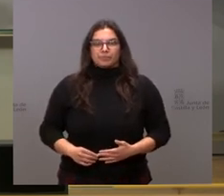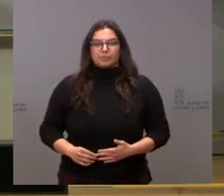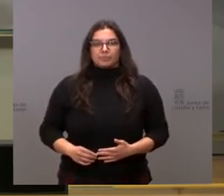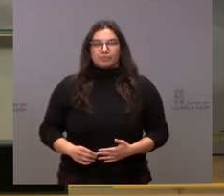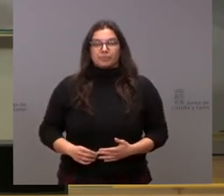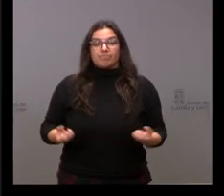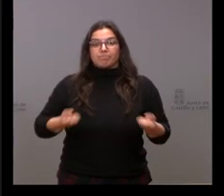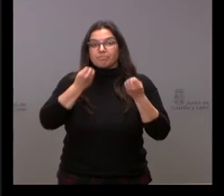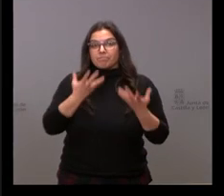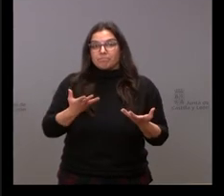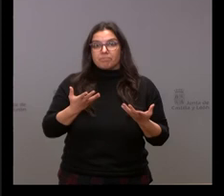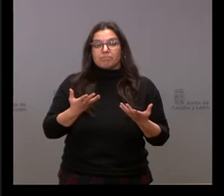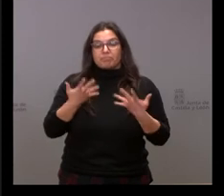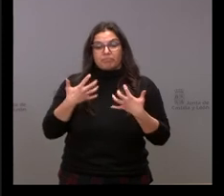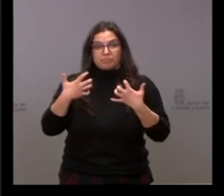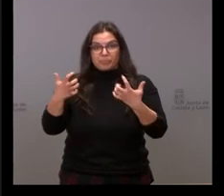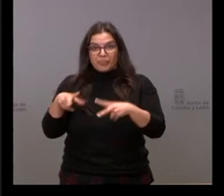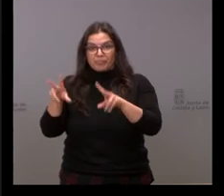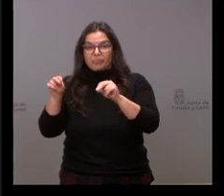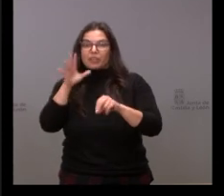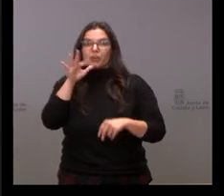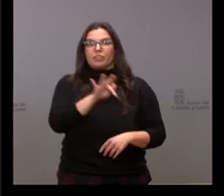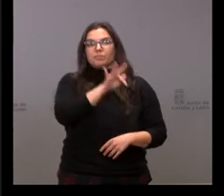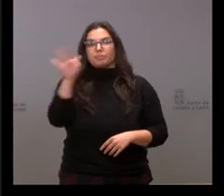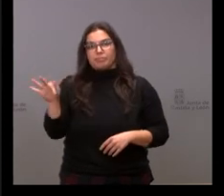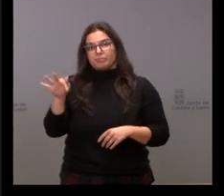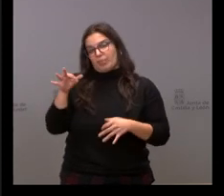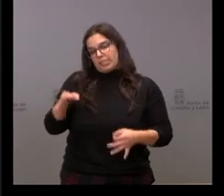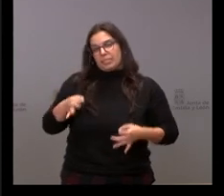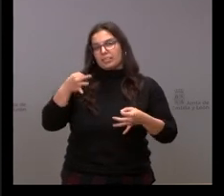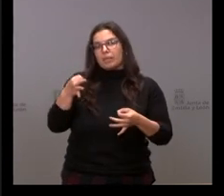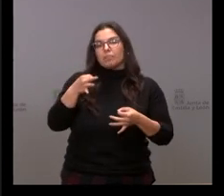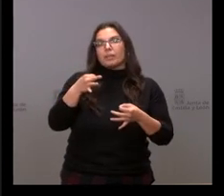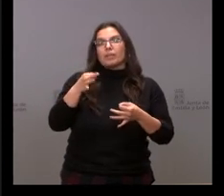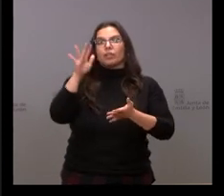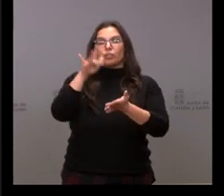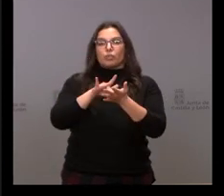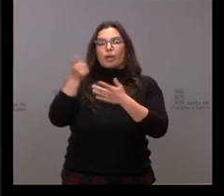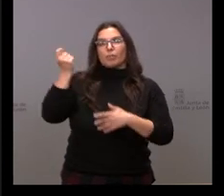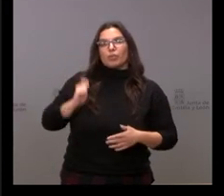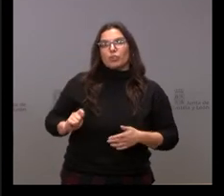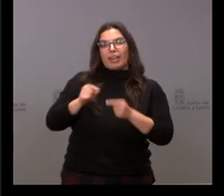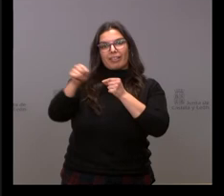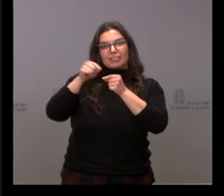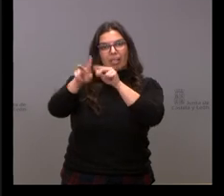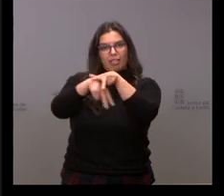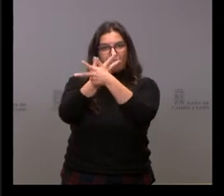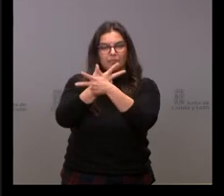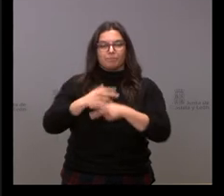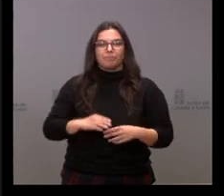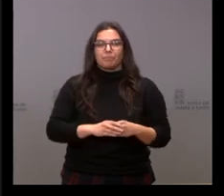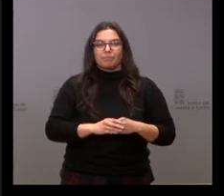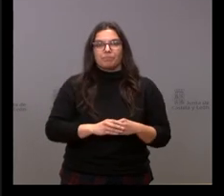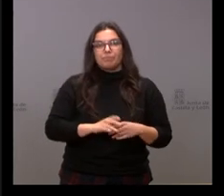bien si no tenemos más preguntas en la sala vamos a abrir como siempre un turno con los profesionales que nos siguen por videoconferencia